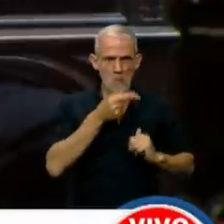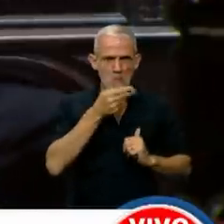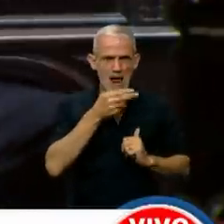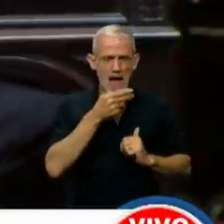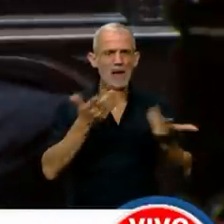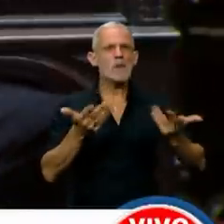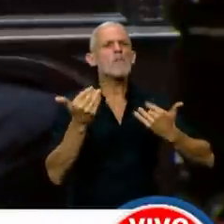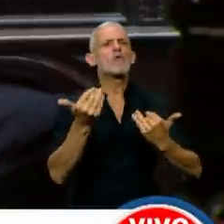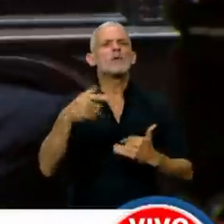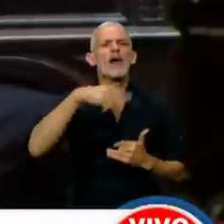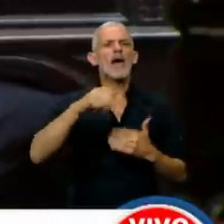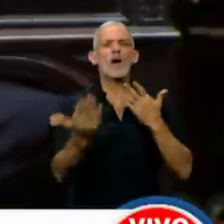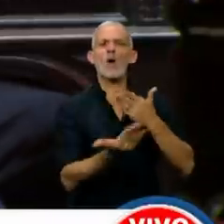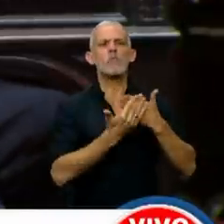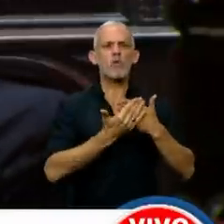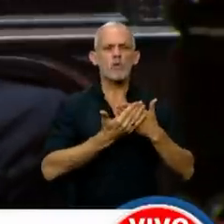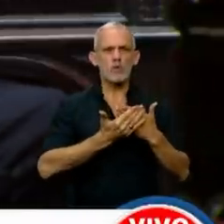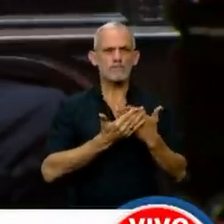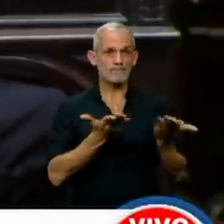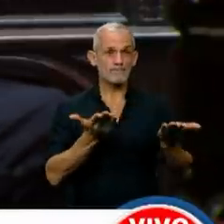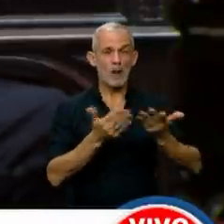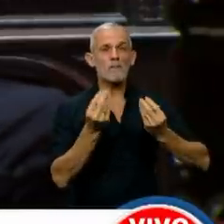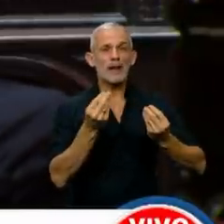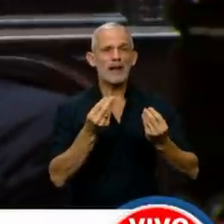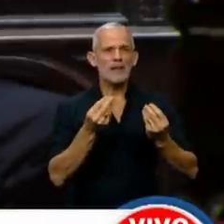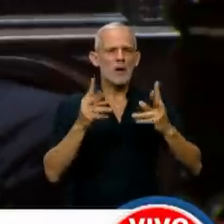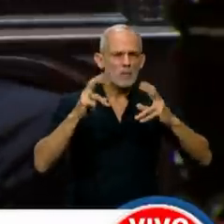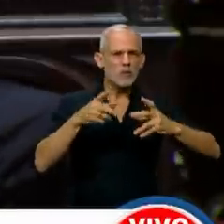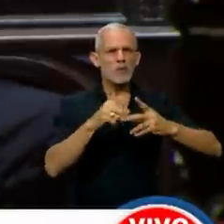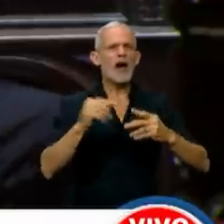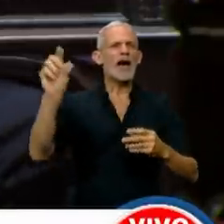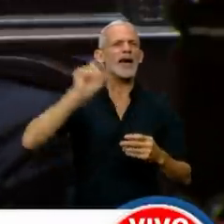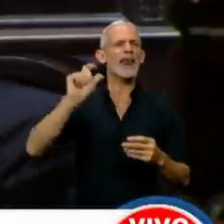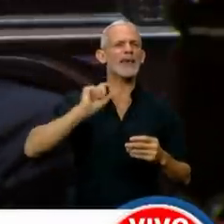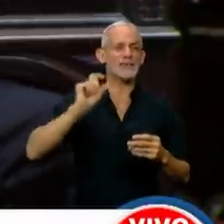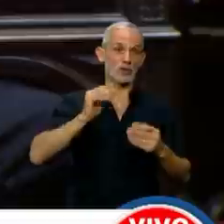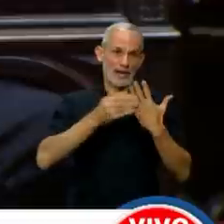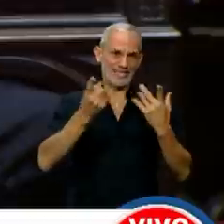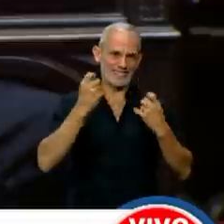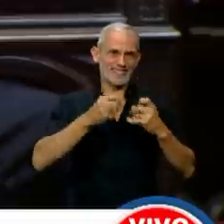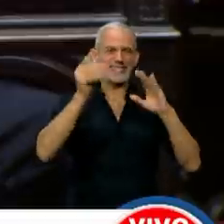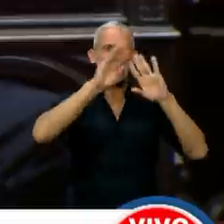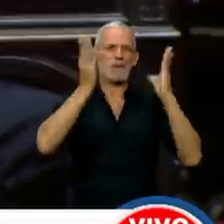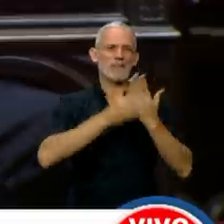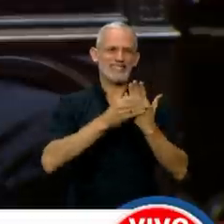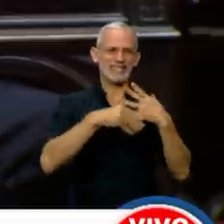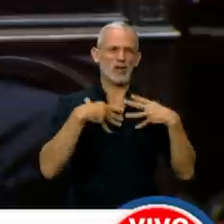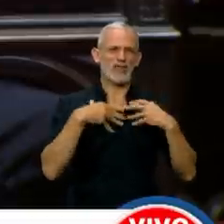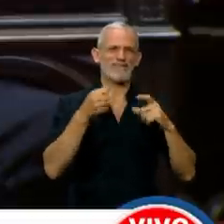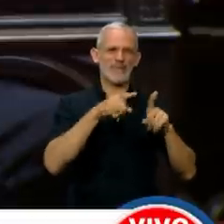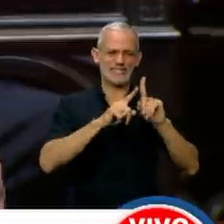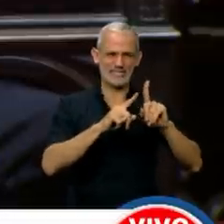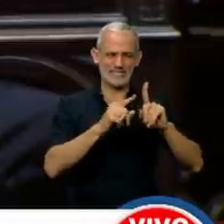posibilidad de que tengamos los avales suficientes para las operaciones de crédito público que necesita el ministerio de defensa para también avanzar